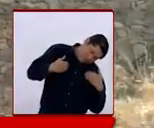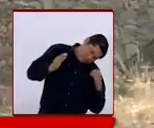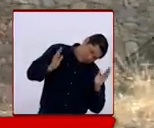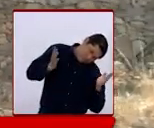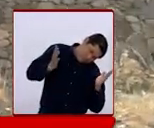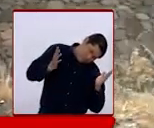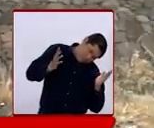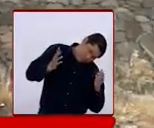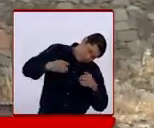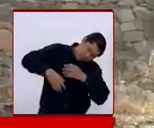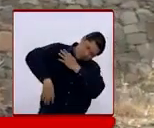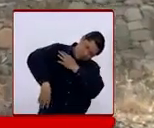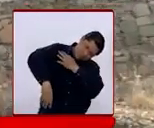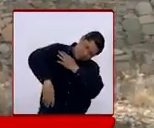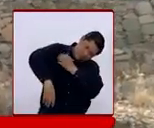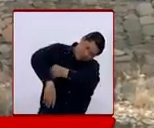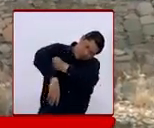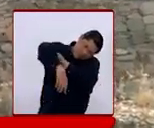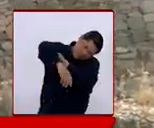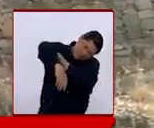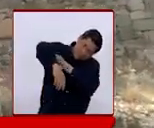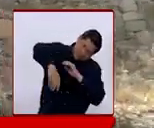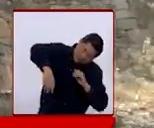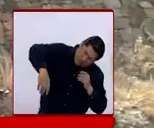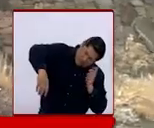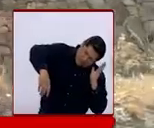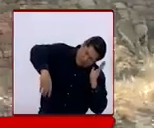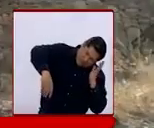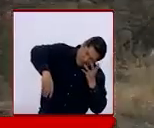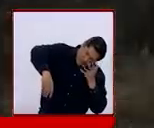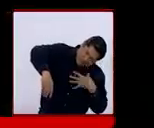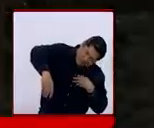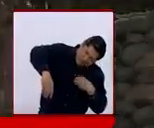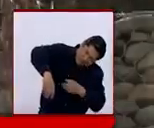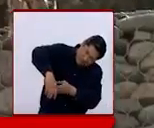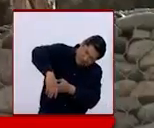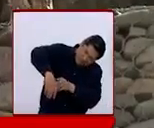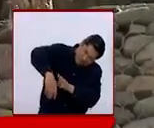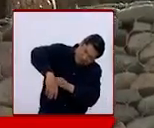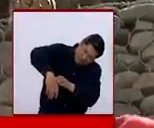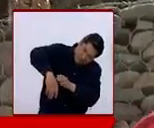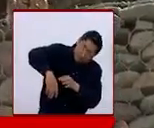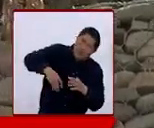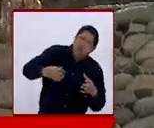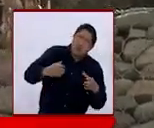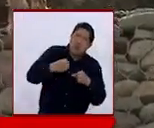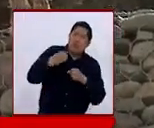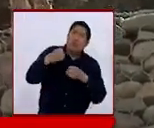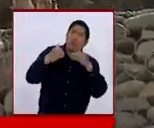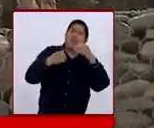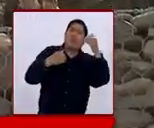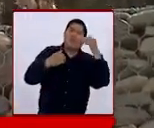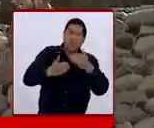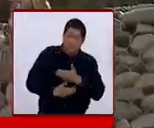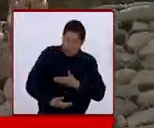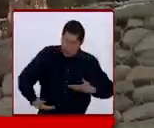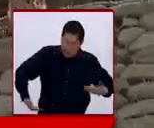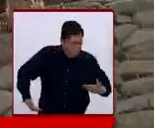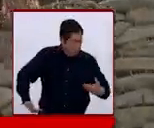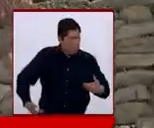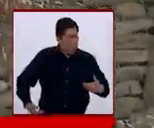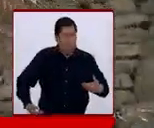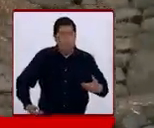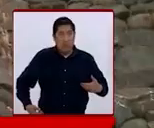maniquí, porque el brazo estaba colgado, hecho ya todo blanco, parecía uno de goma. Dice que está más arriba medio cuerpo y